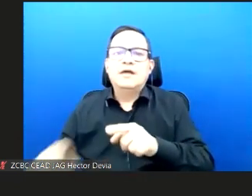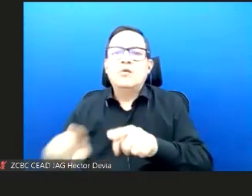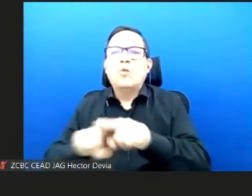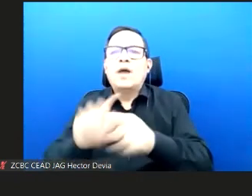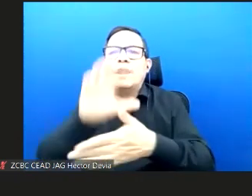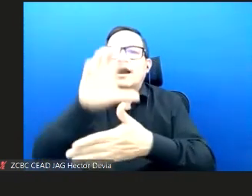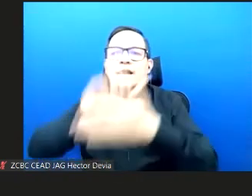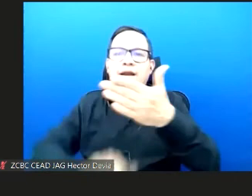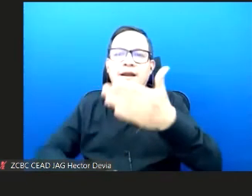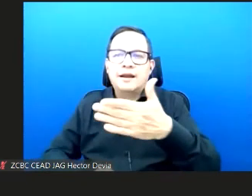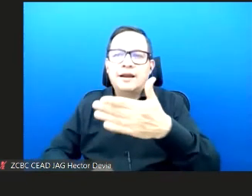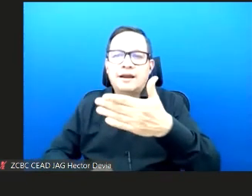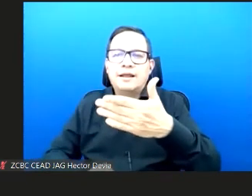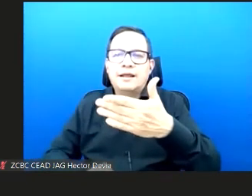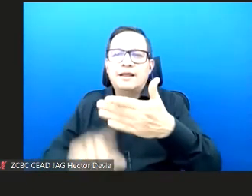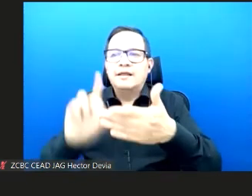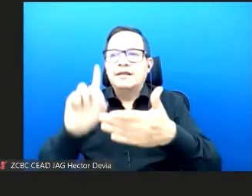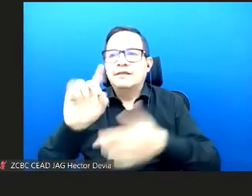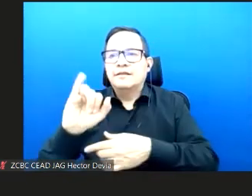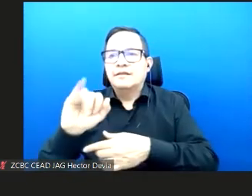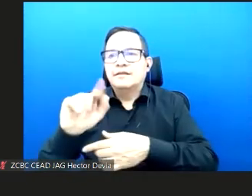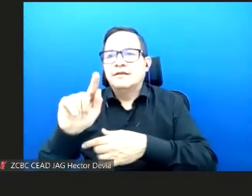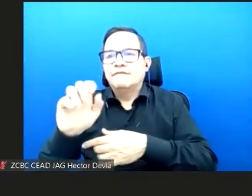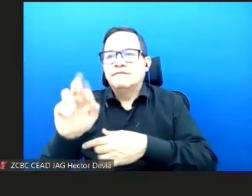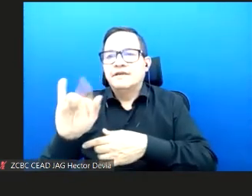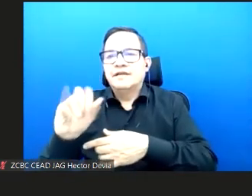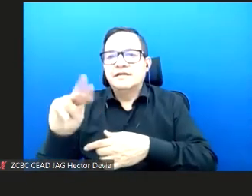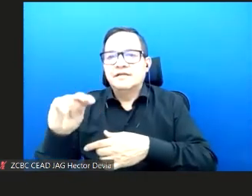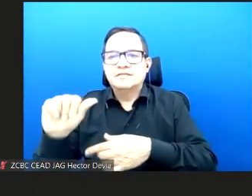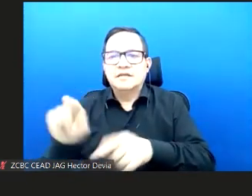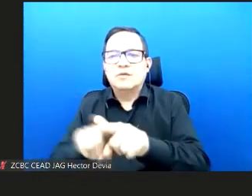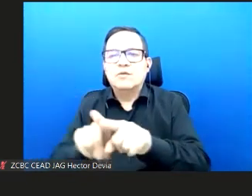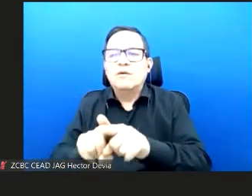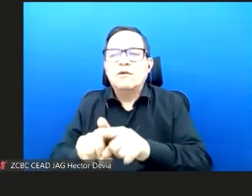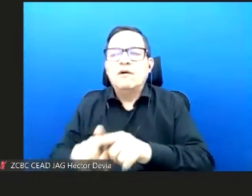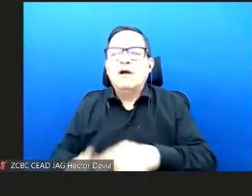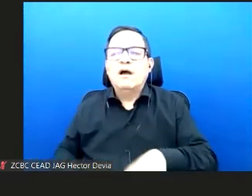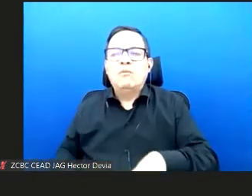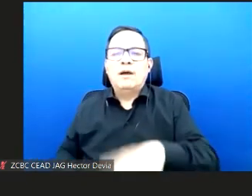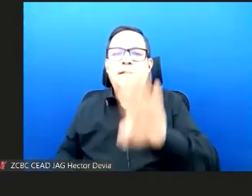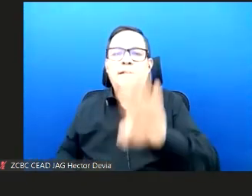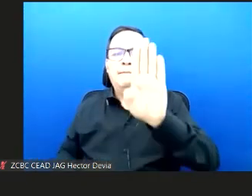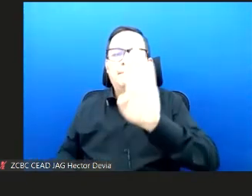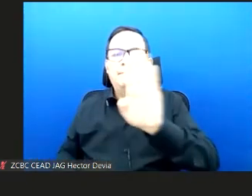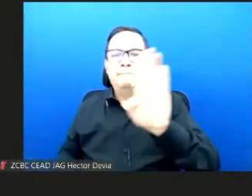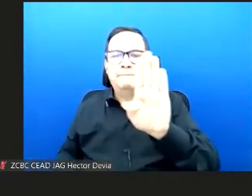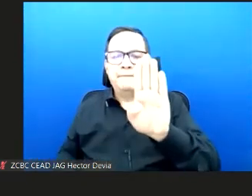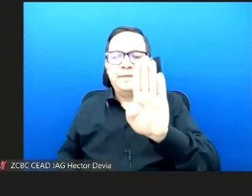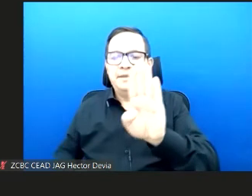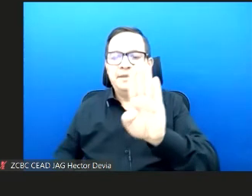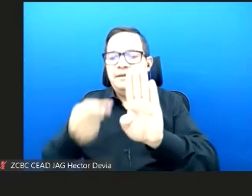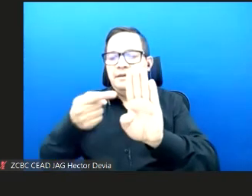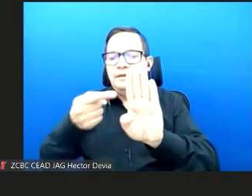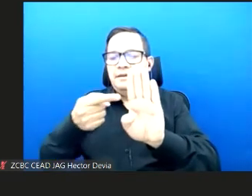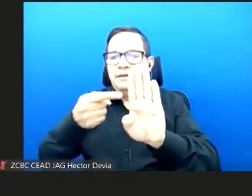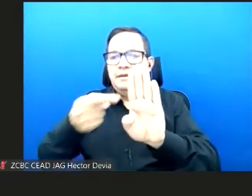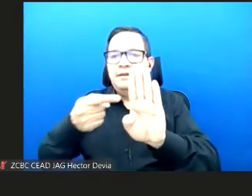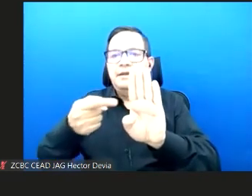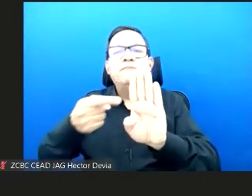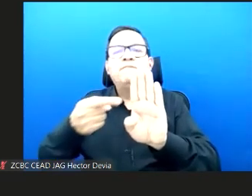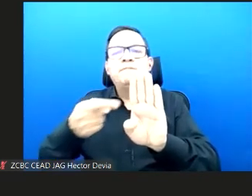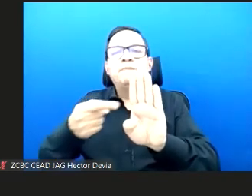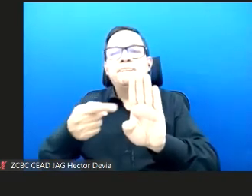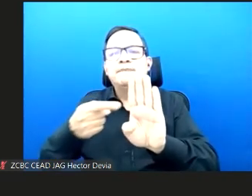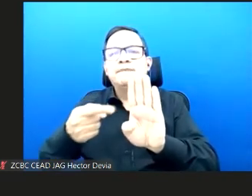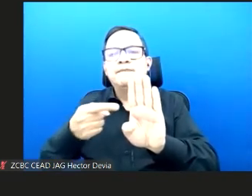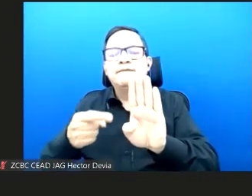vez. ¿Cuál es el significado de esa operación de diferencia? La operación de diferencia nos dice que son todos